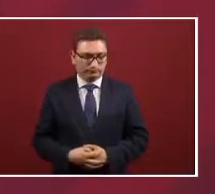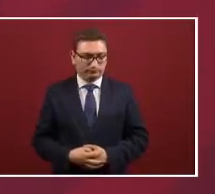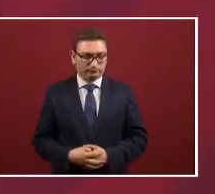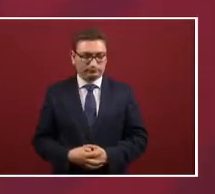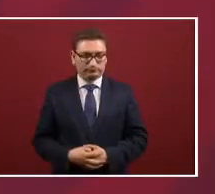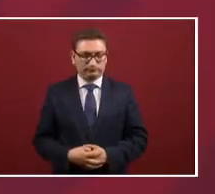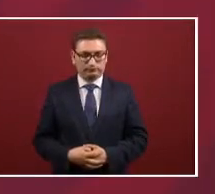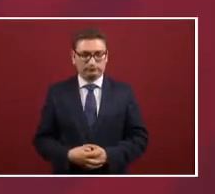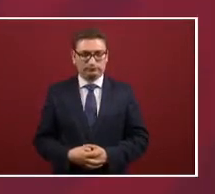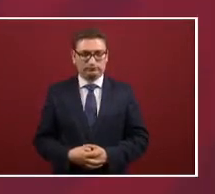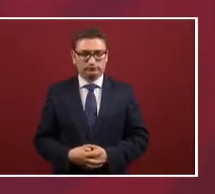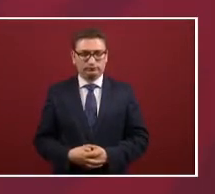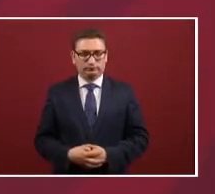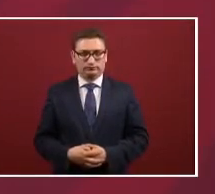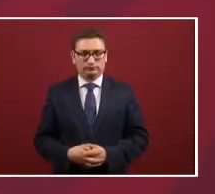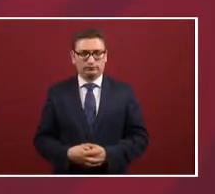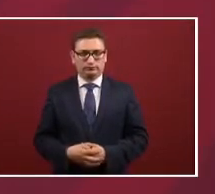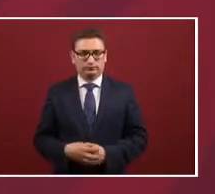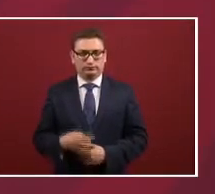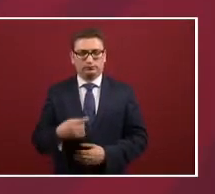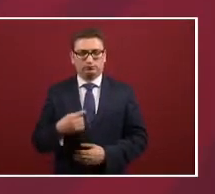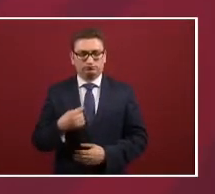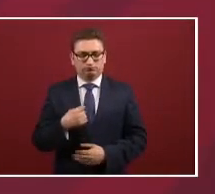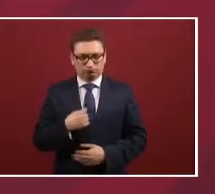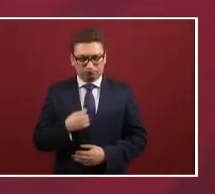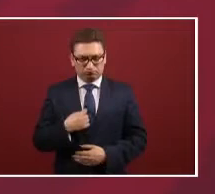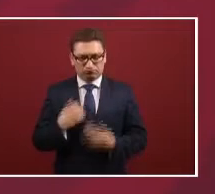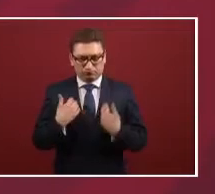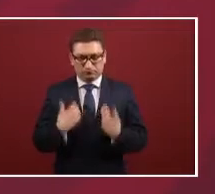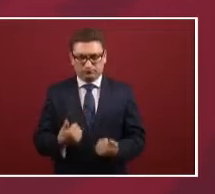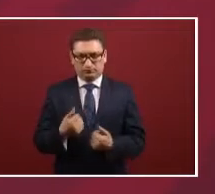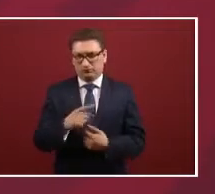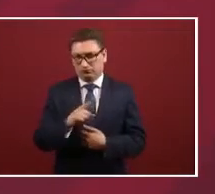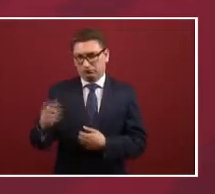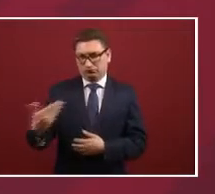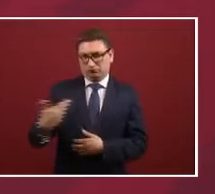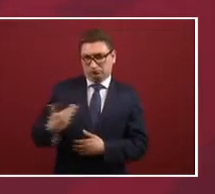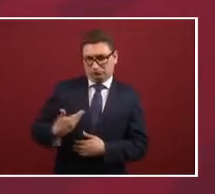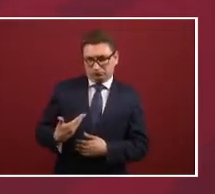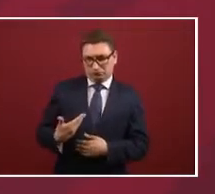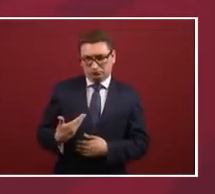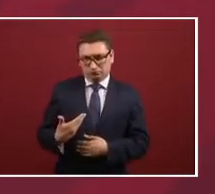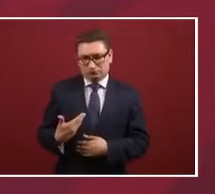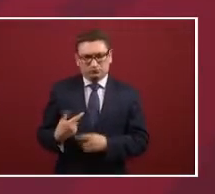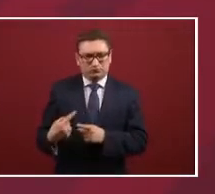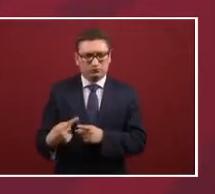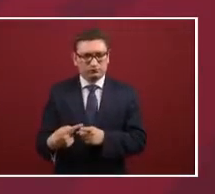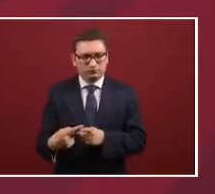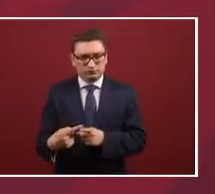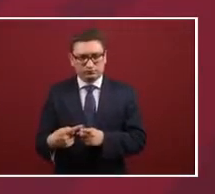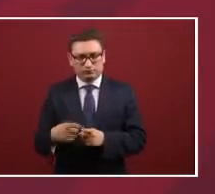tengo he entendido que nos están solicitando de parte de